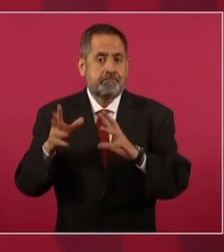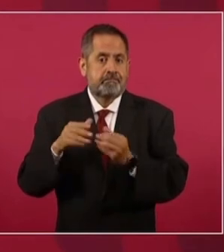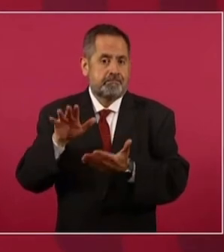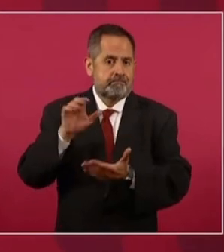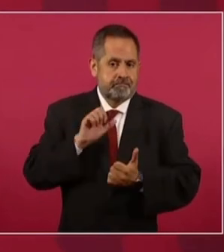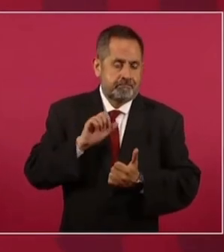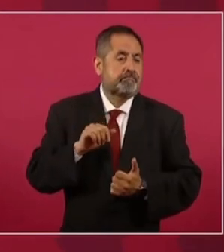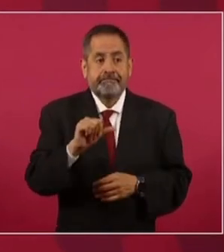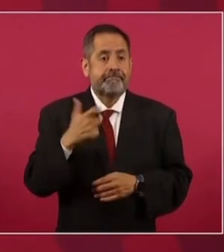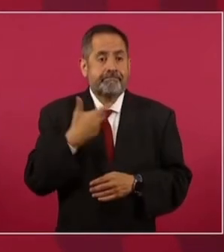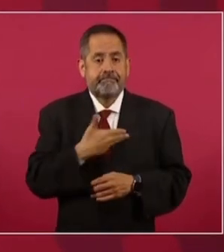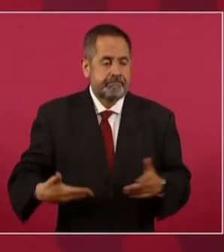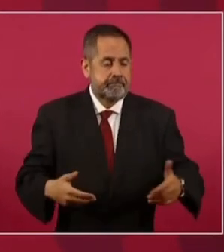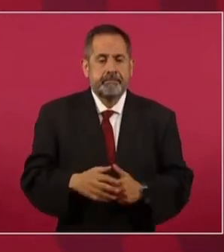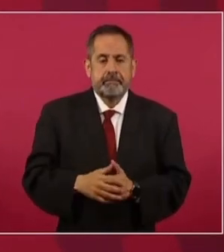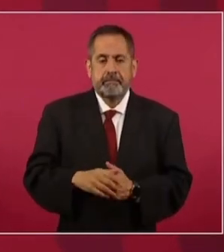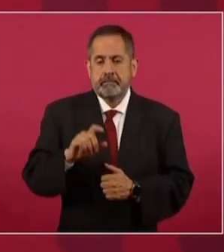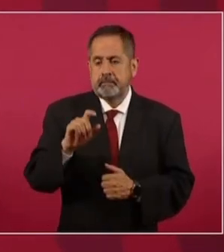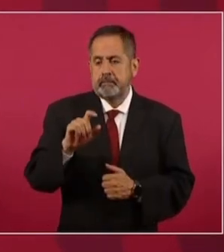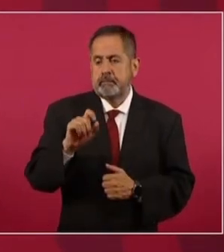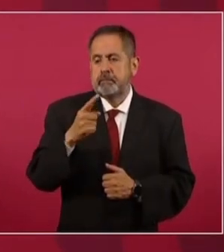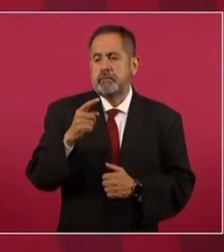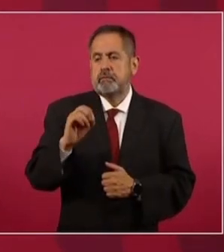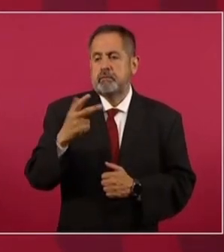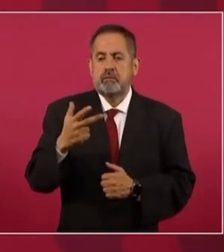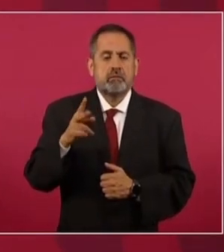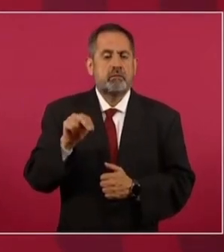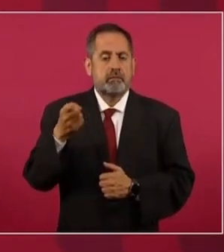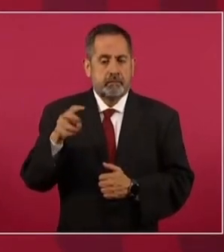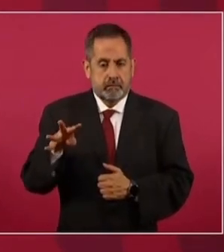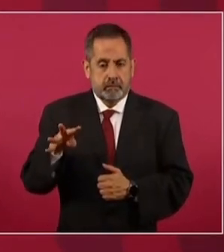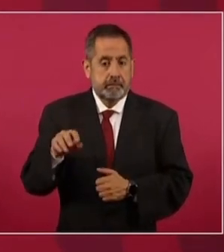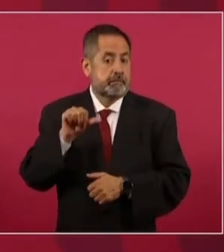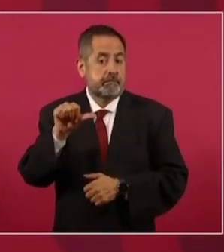26.1.429.74 pesos moneda nacional. El 21.08.2019,